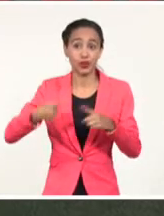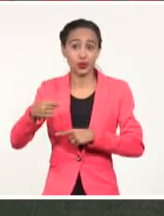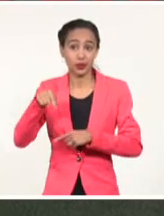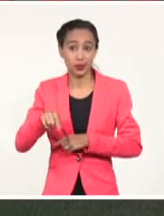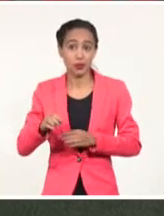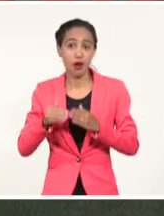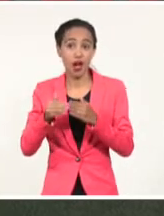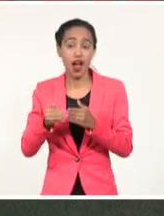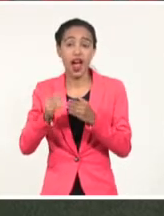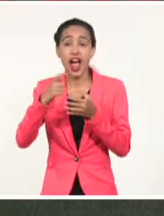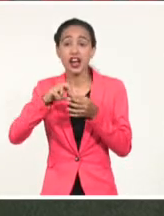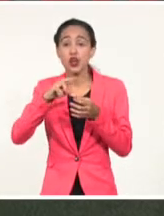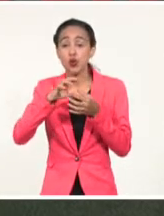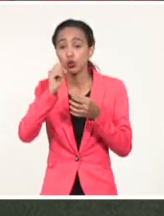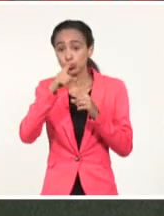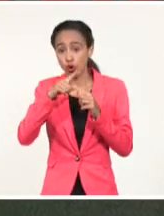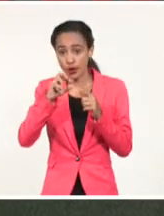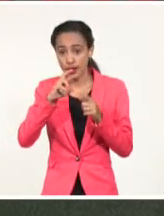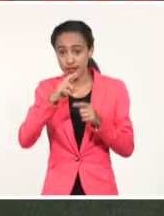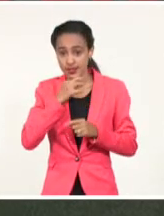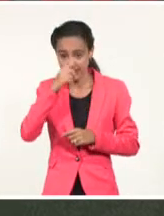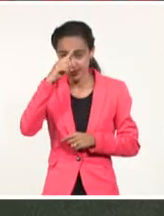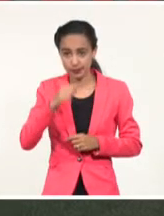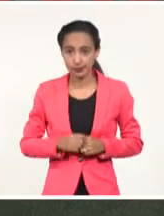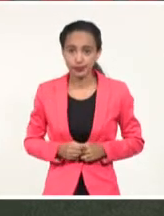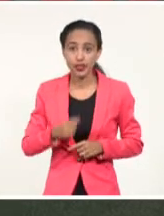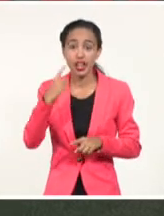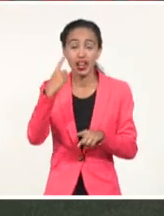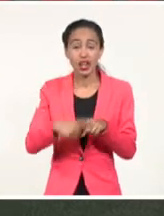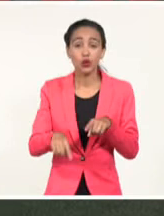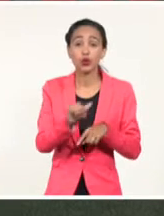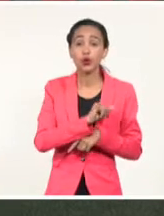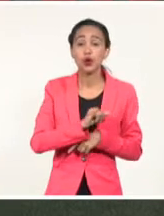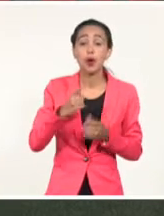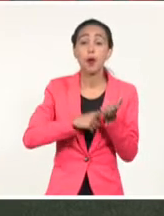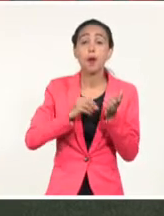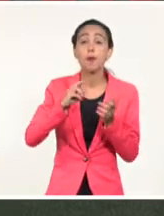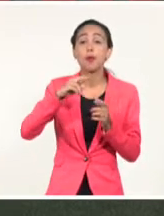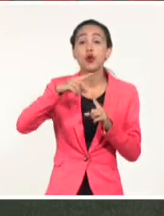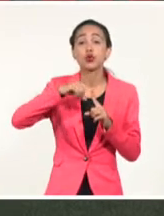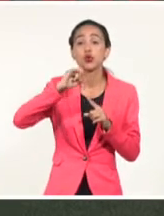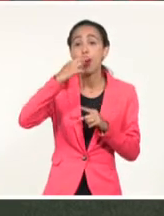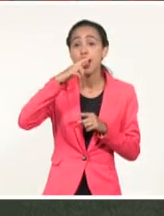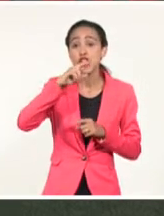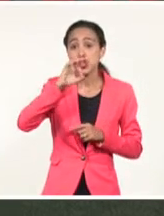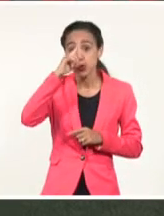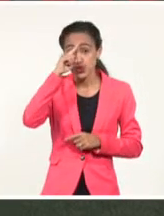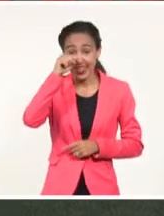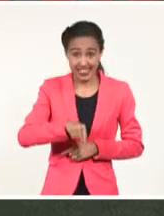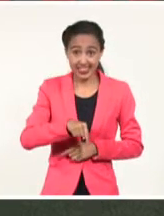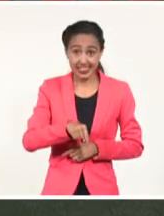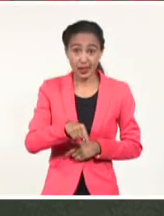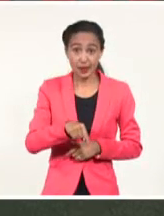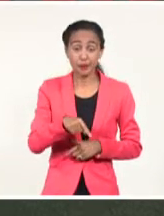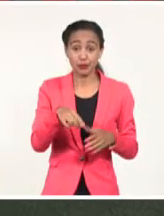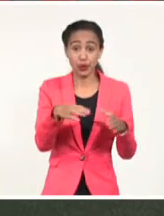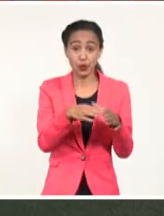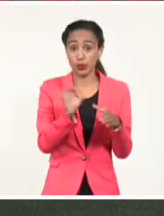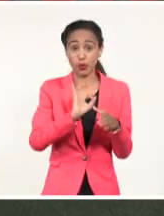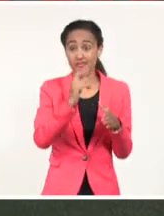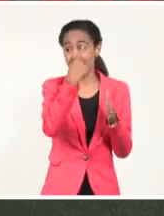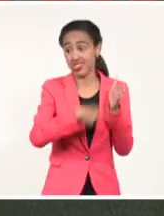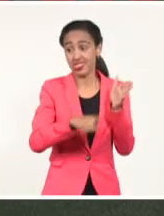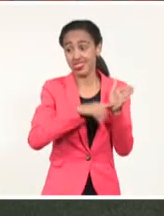que por Agricultores lo hará Alejandro Meneses. La otra cara de la moneda es Portuarios, equipo que aún no ha podido hacer la cruz en el casillero de las